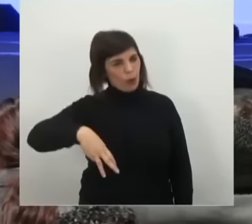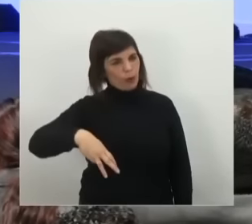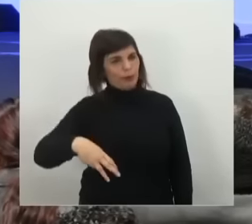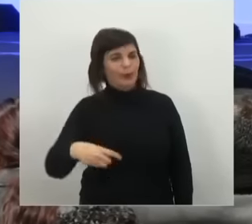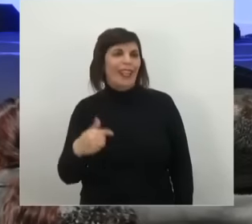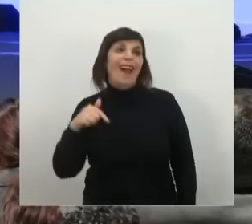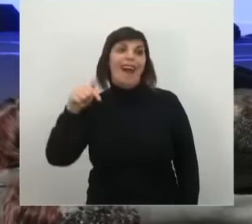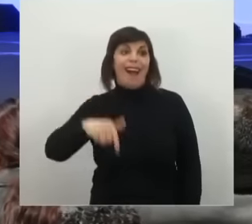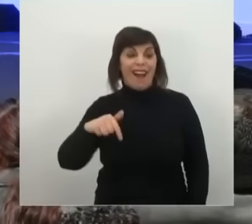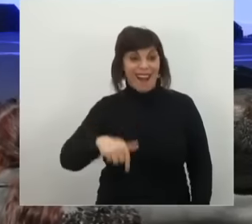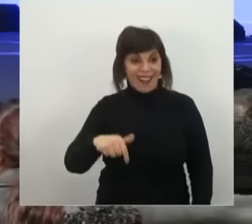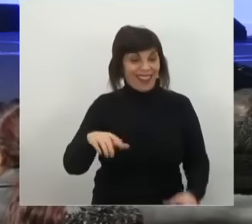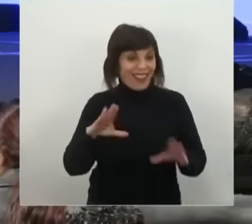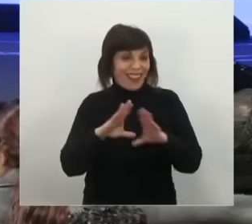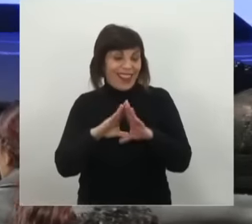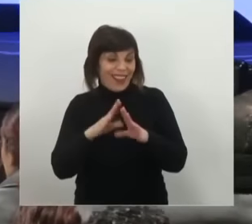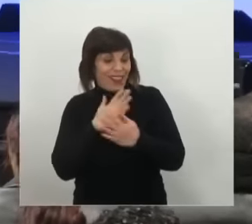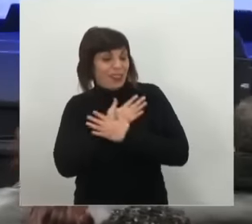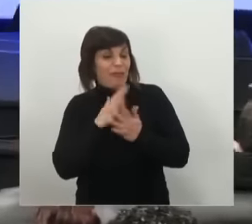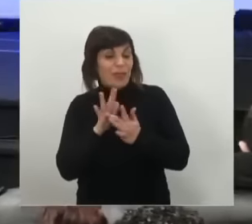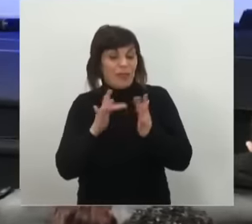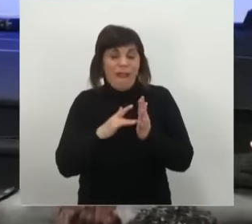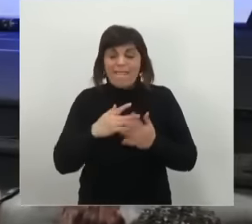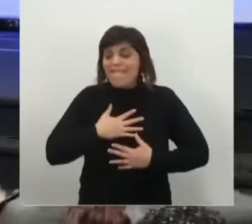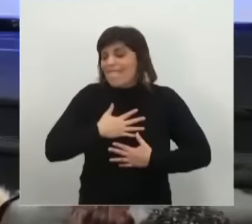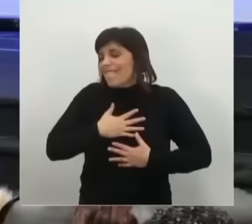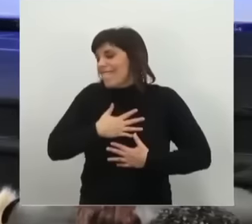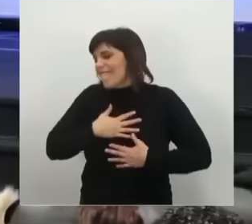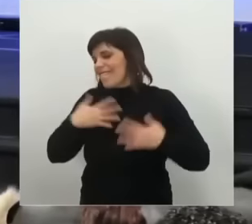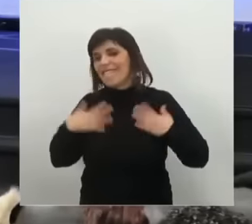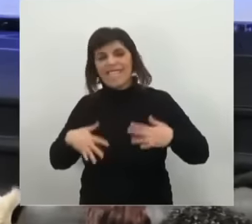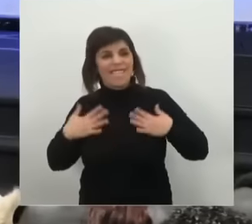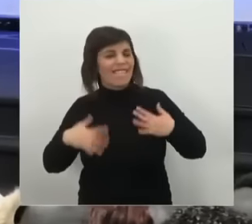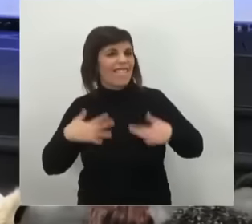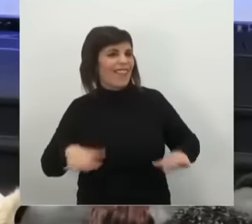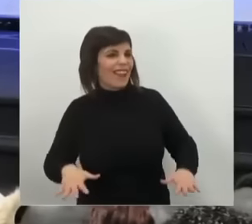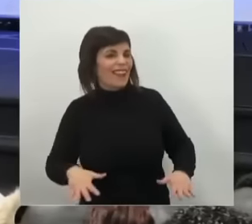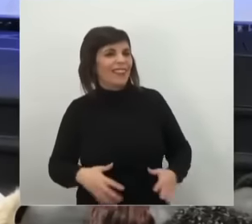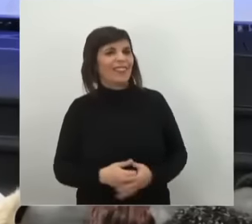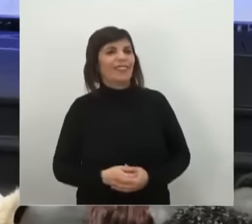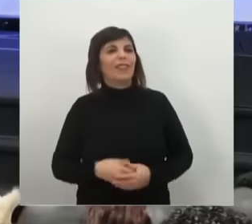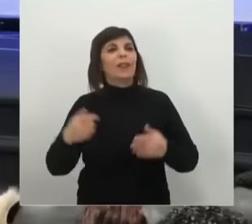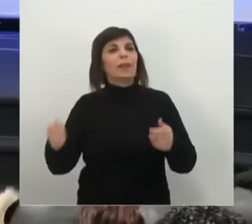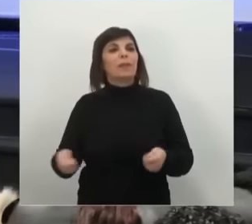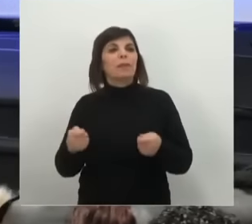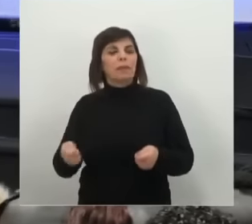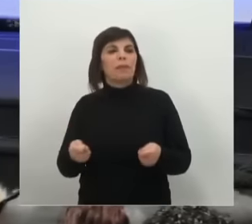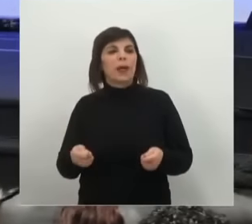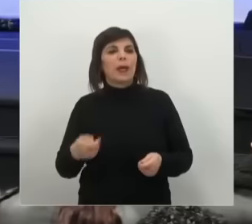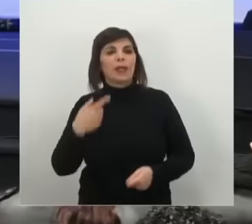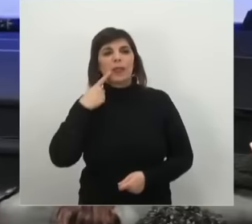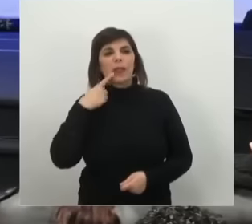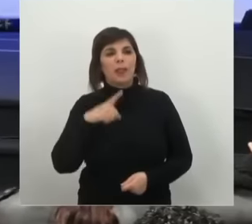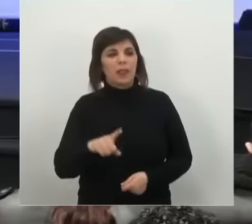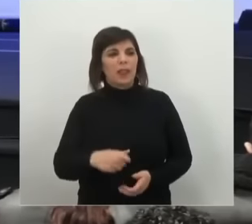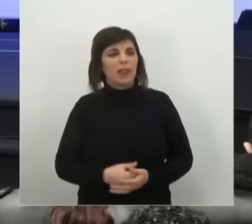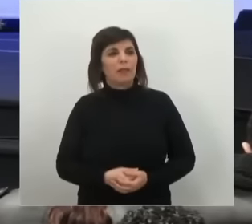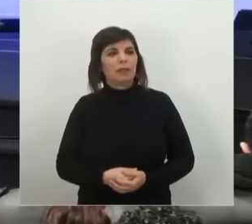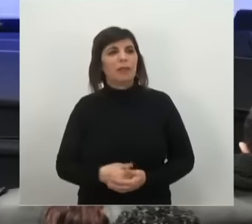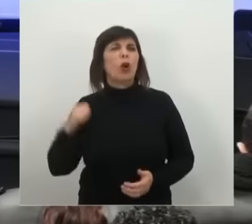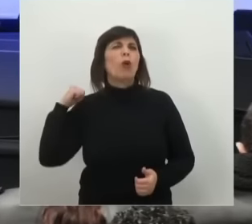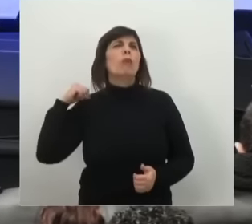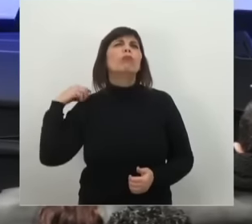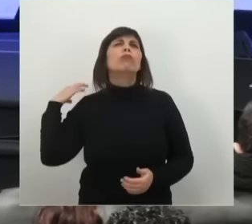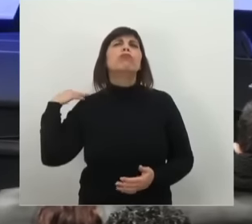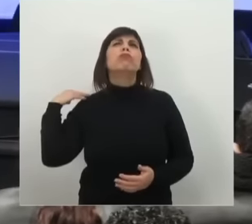para mí estar aquí con ustedes esta tarde una alegría tremenda Como dijo pastor hace ya unos